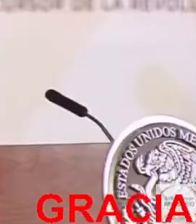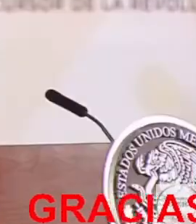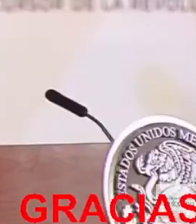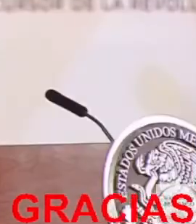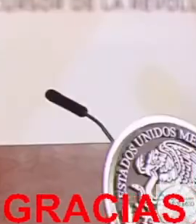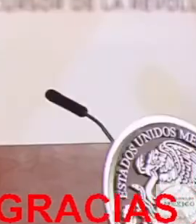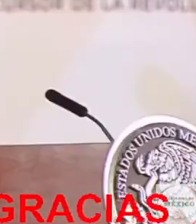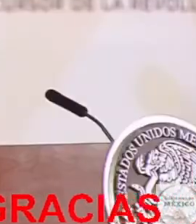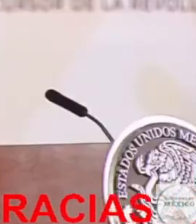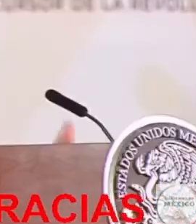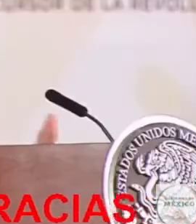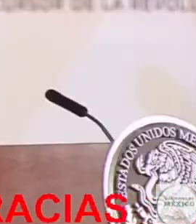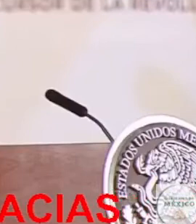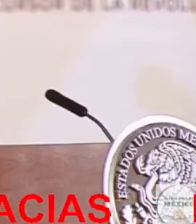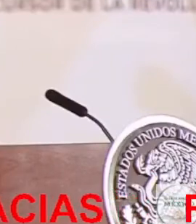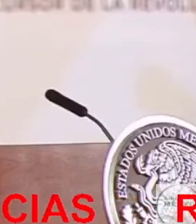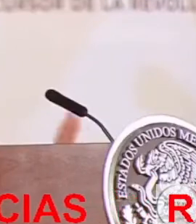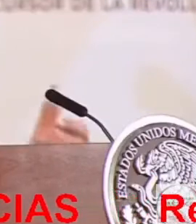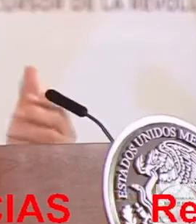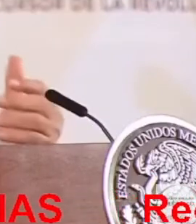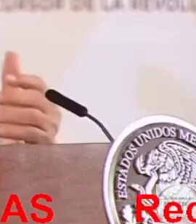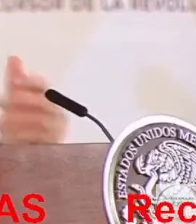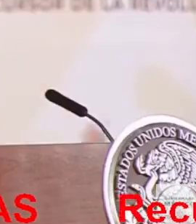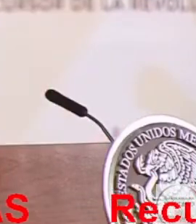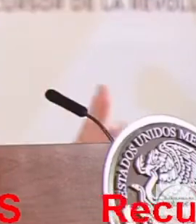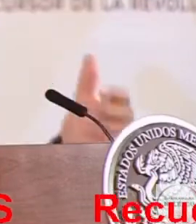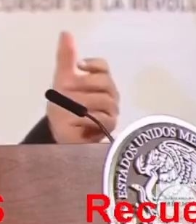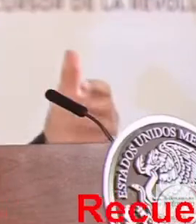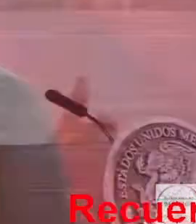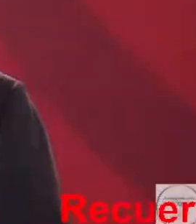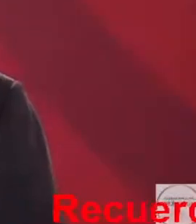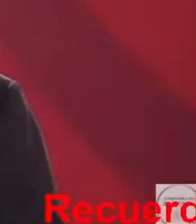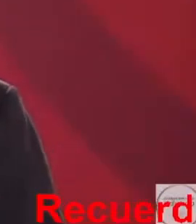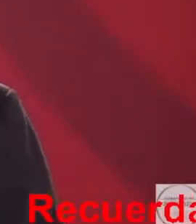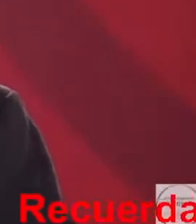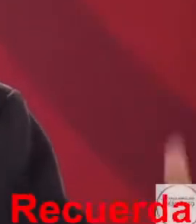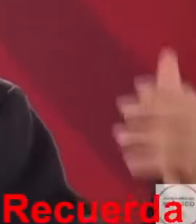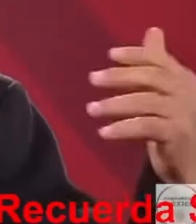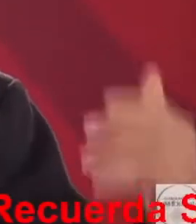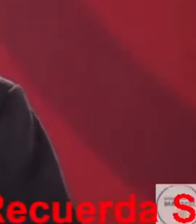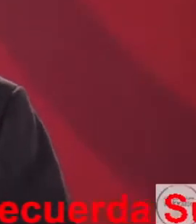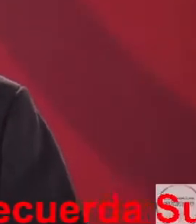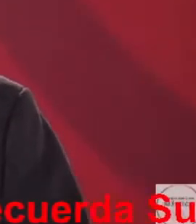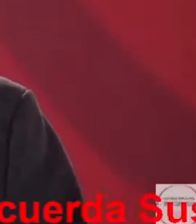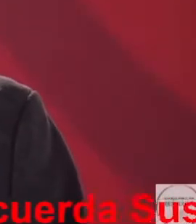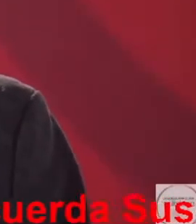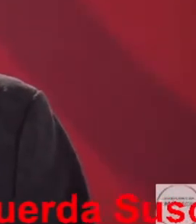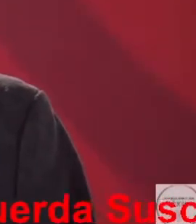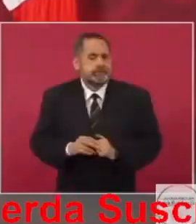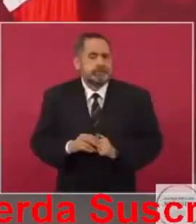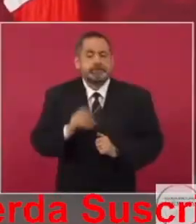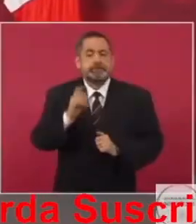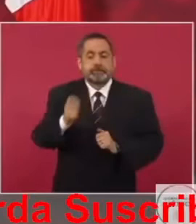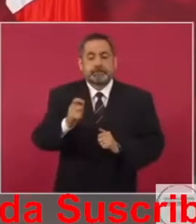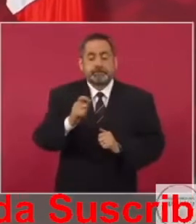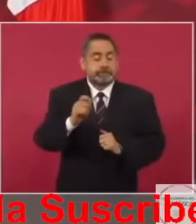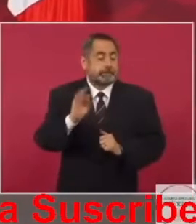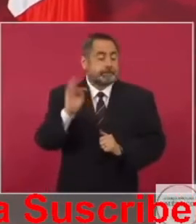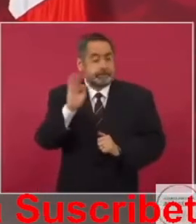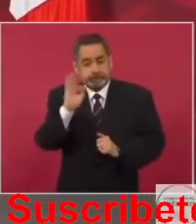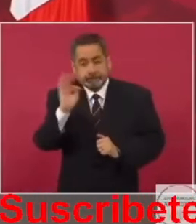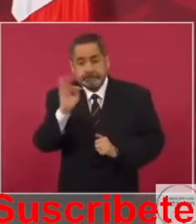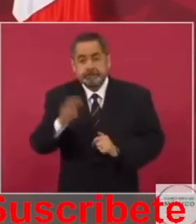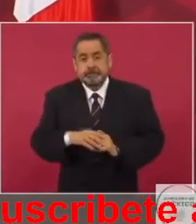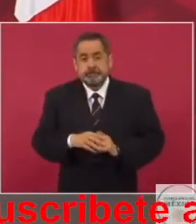de que es para beneficio de los consumidores para beneficio del pueblo si no